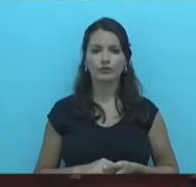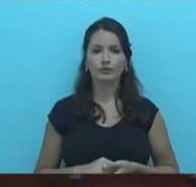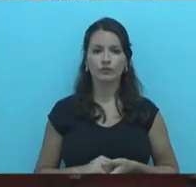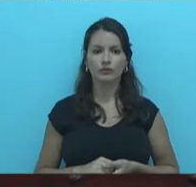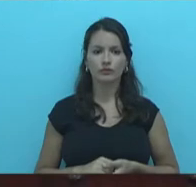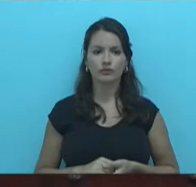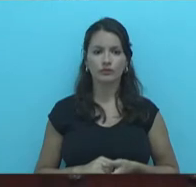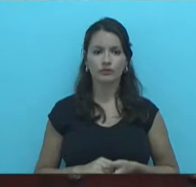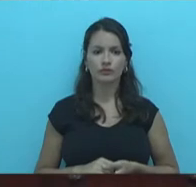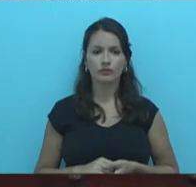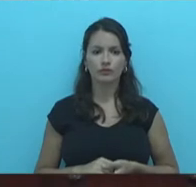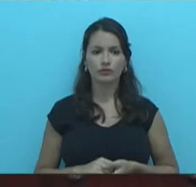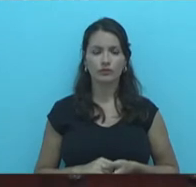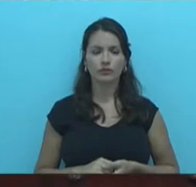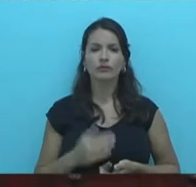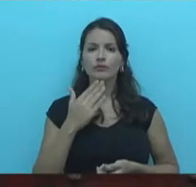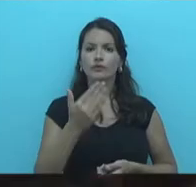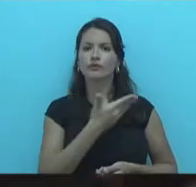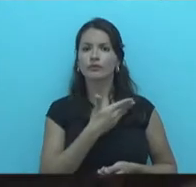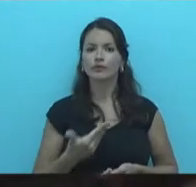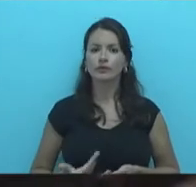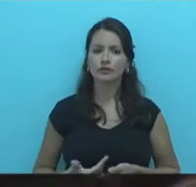tiene usted la palabra. Gracias, señor presidente, para